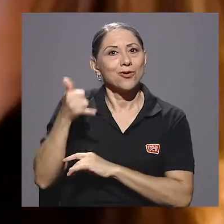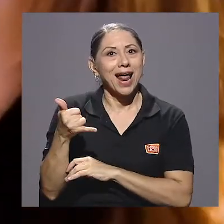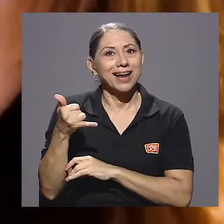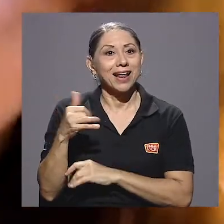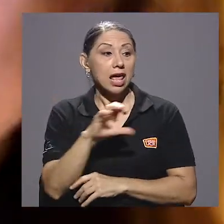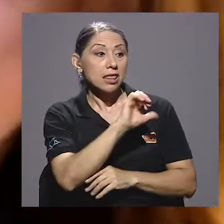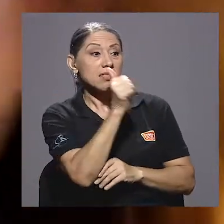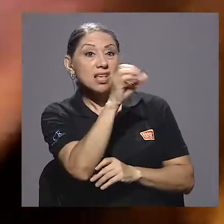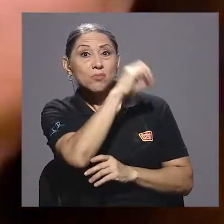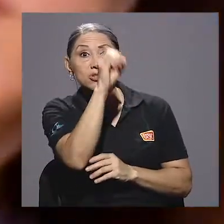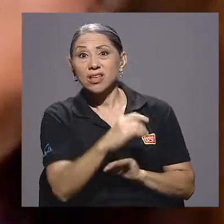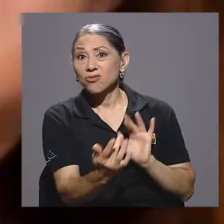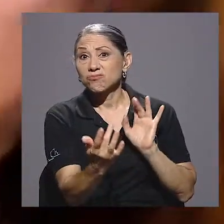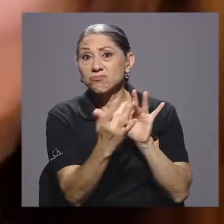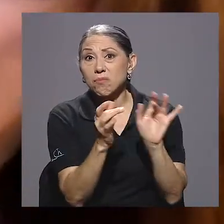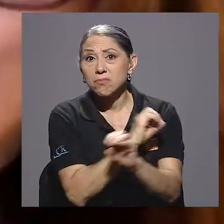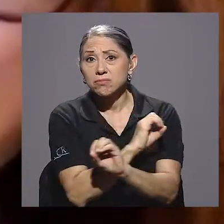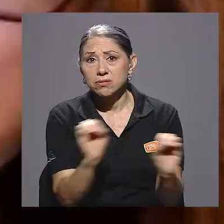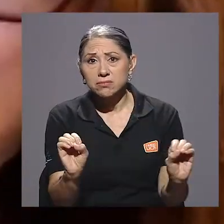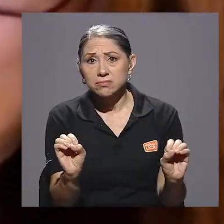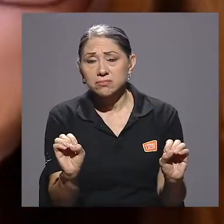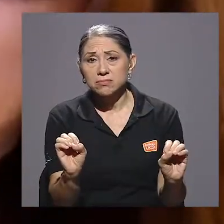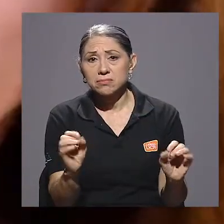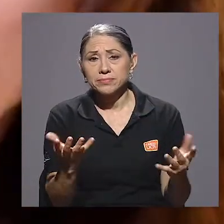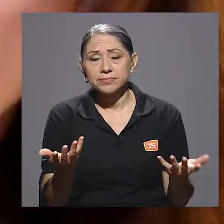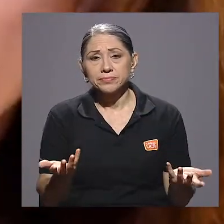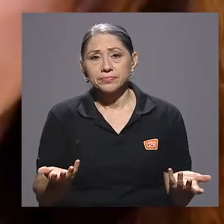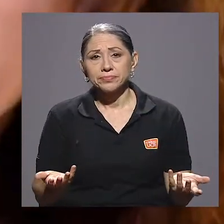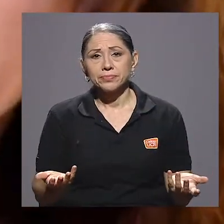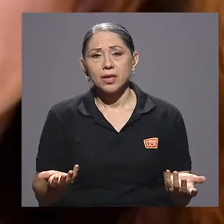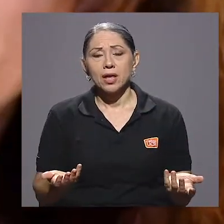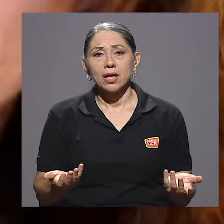celular, y un 10% no se conecta de ninguna forma, ¿verdad?